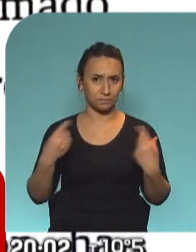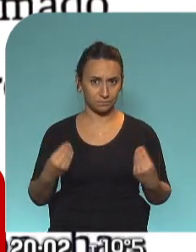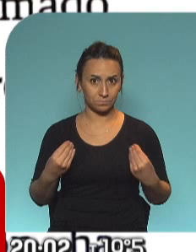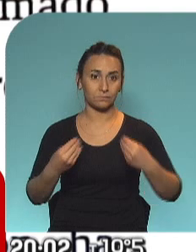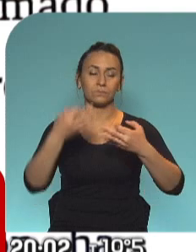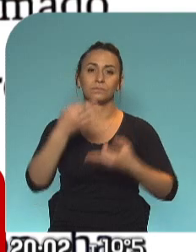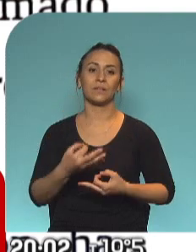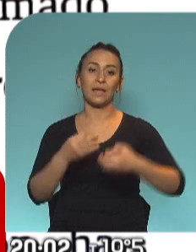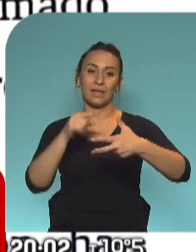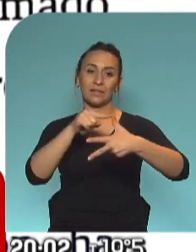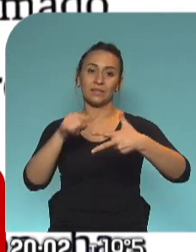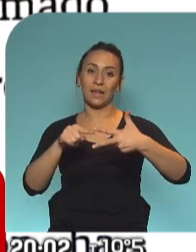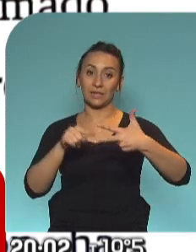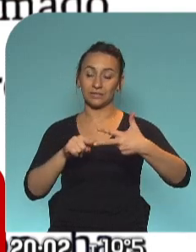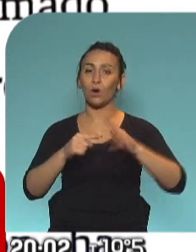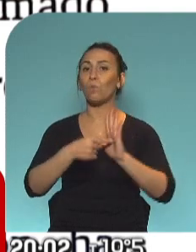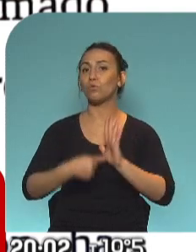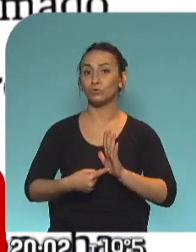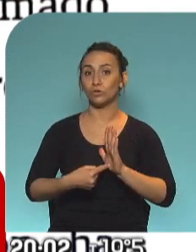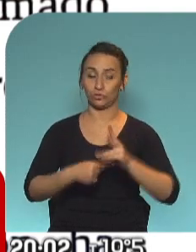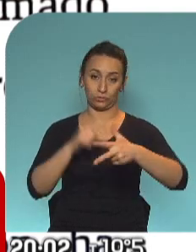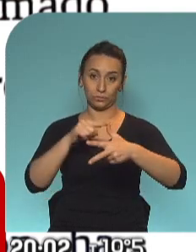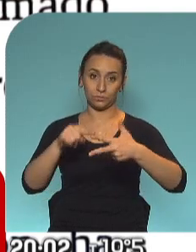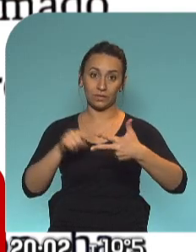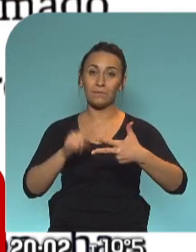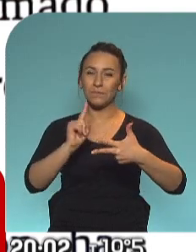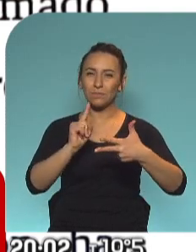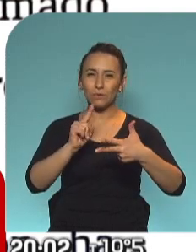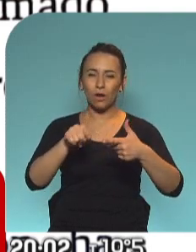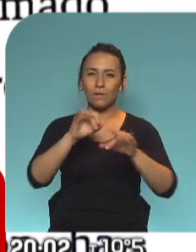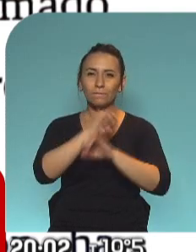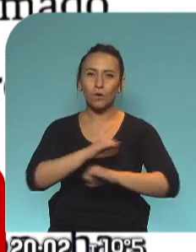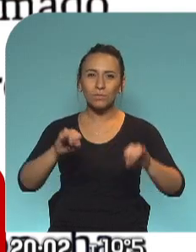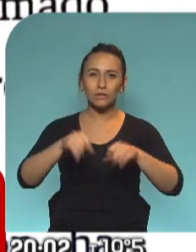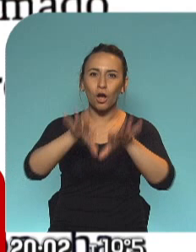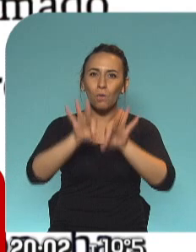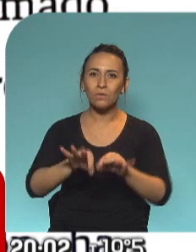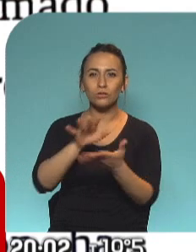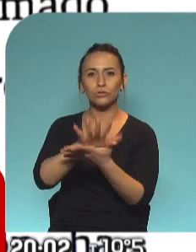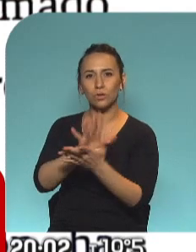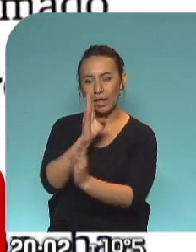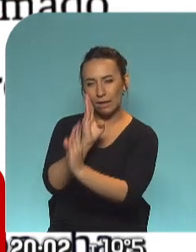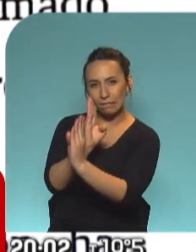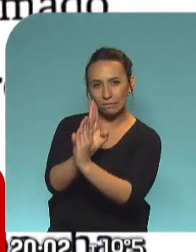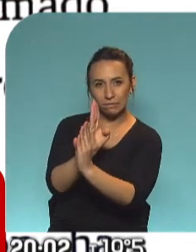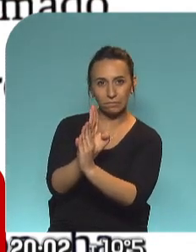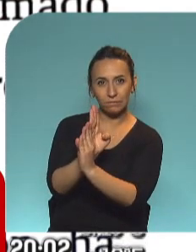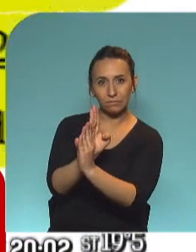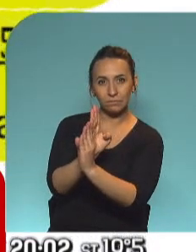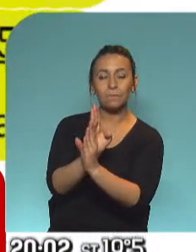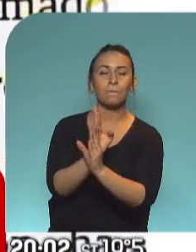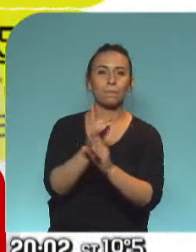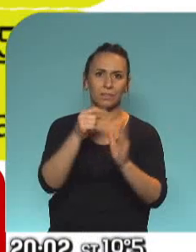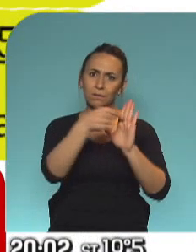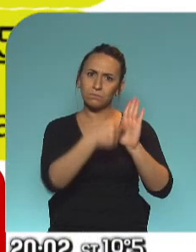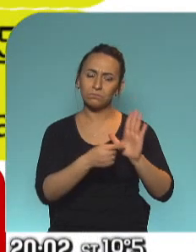3 discos, allí es donde está la información del espionaje, donde queda claro